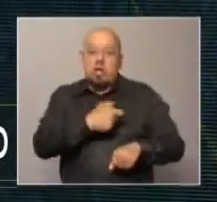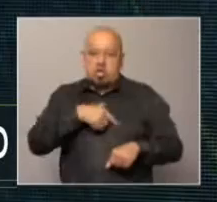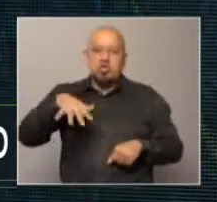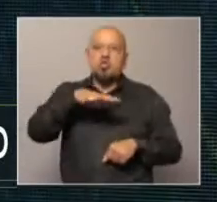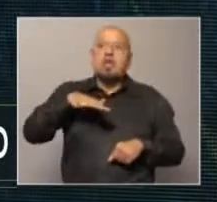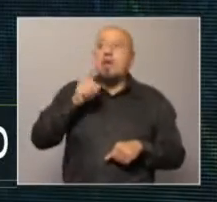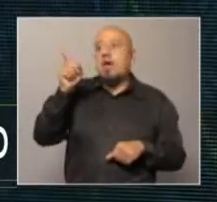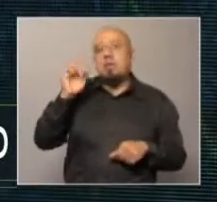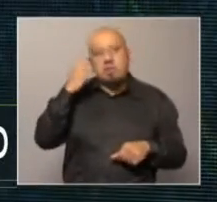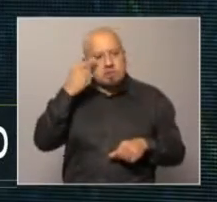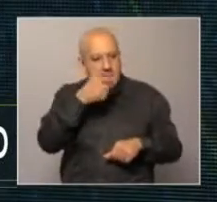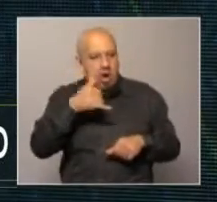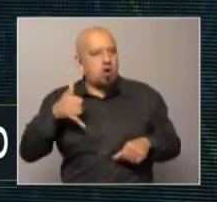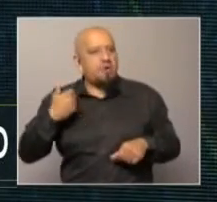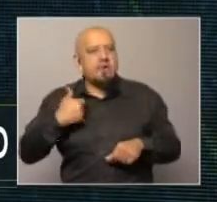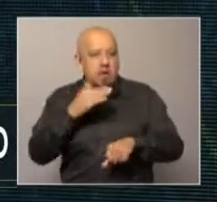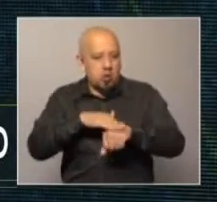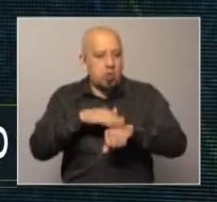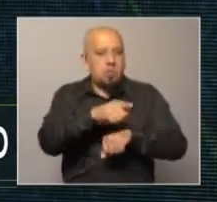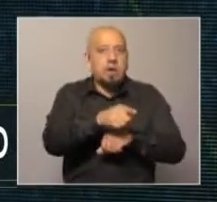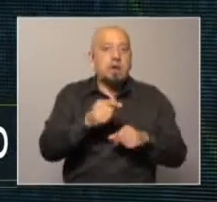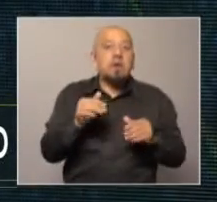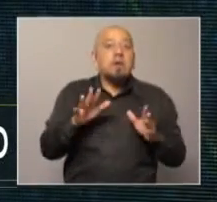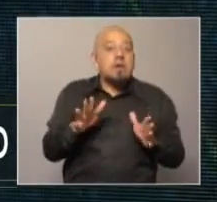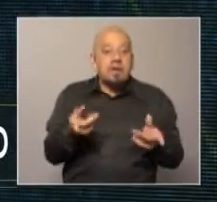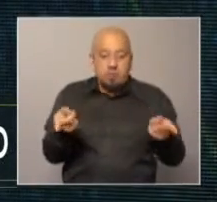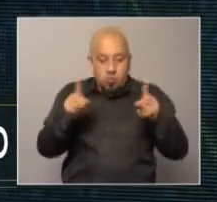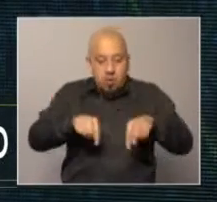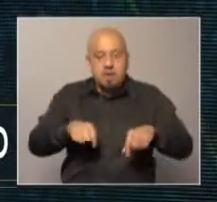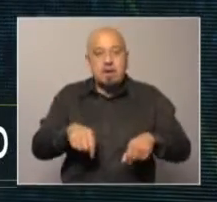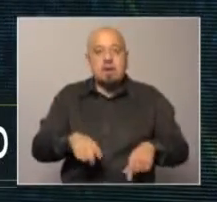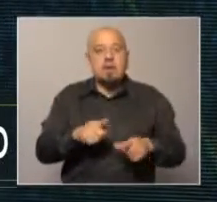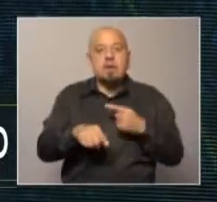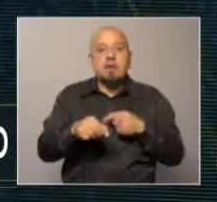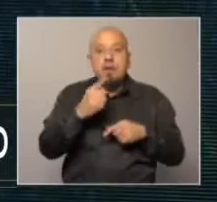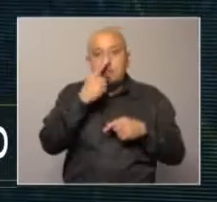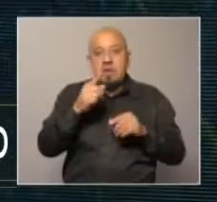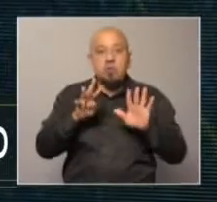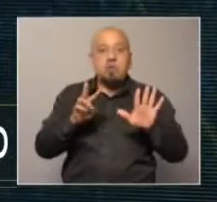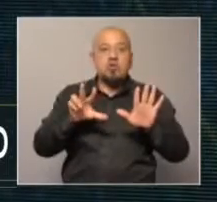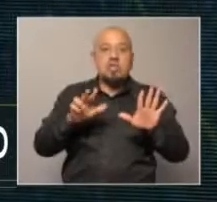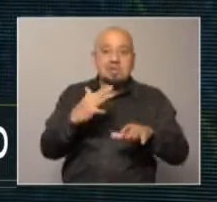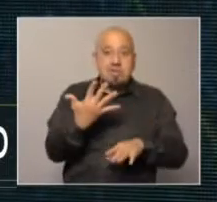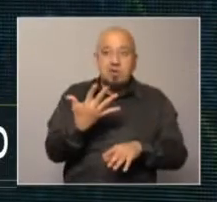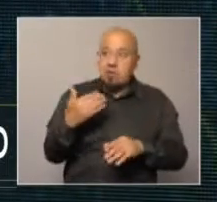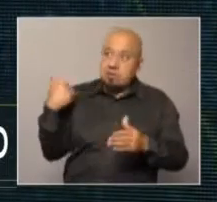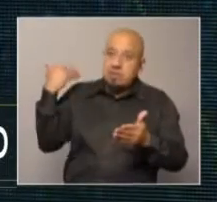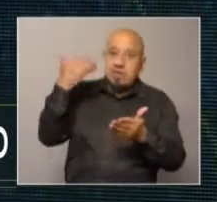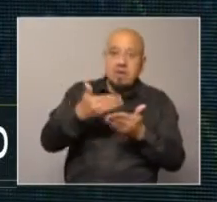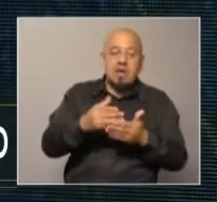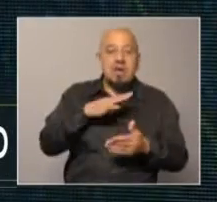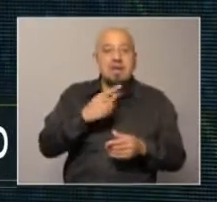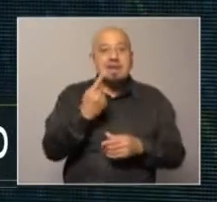adultocéntrica. Ahora, los adolescentes es histórico desde por lo menos la recuperación democrática. Desde 1985 a la fecha hubo